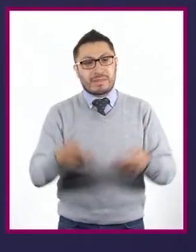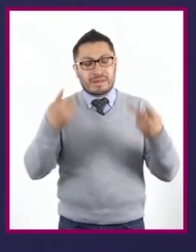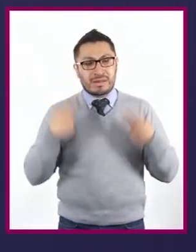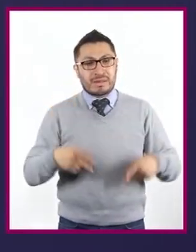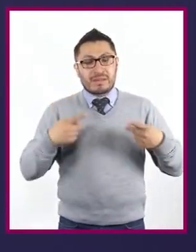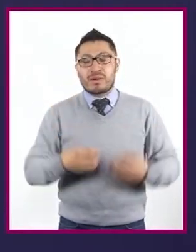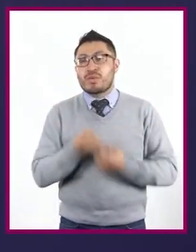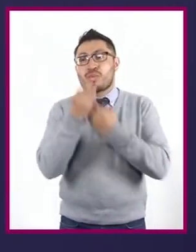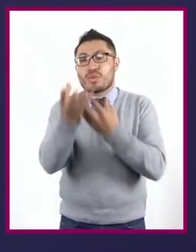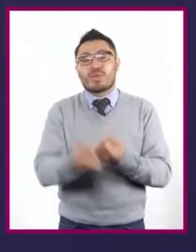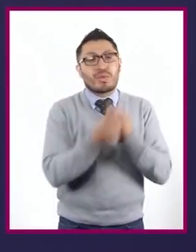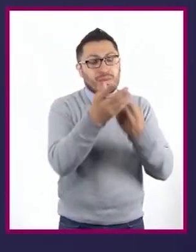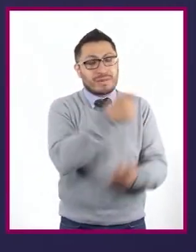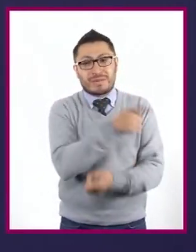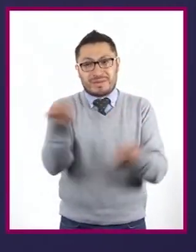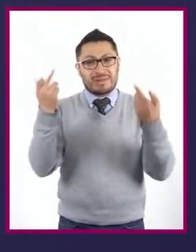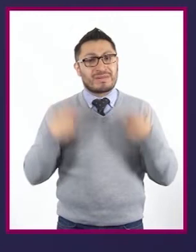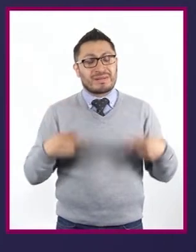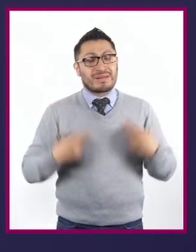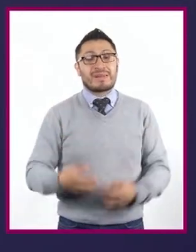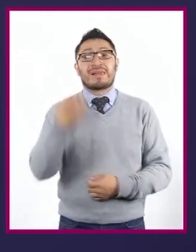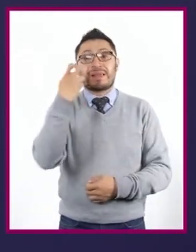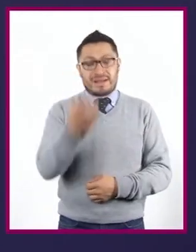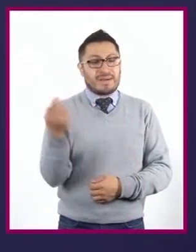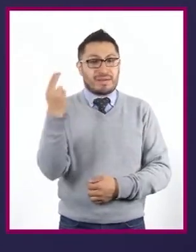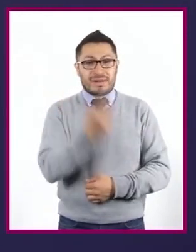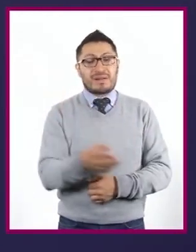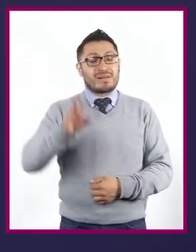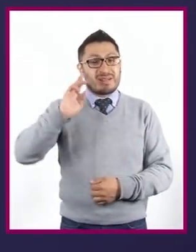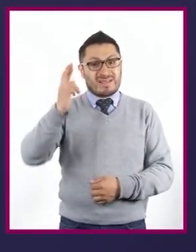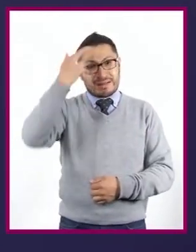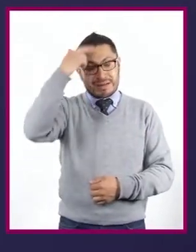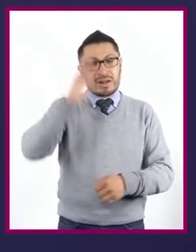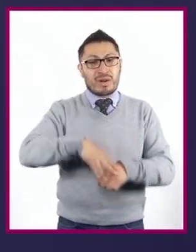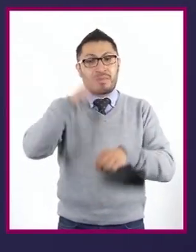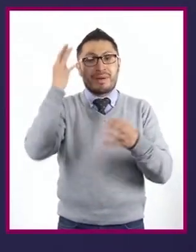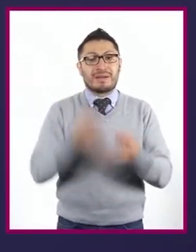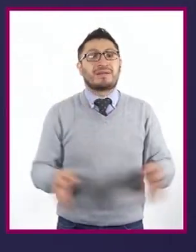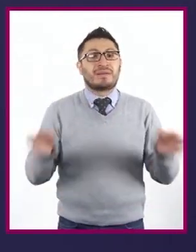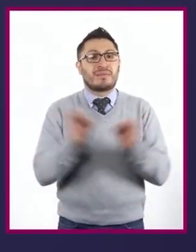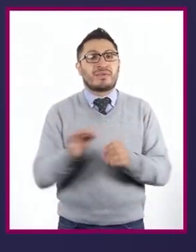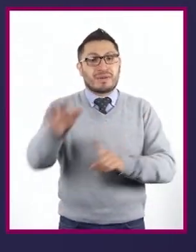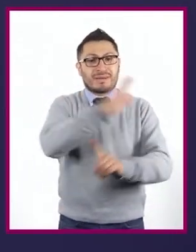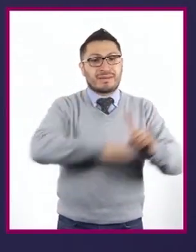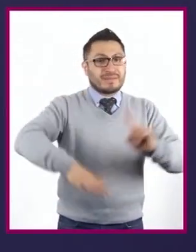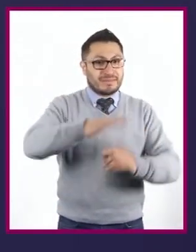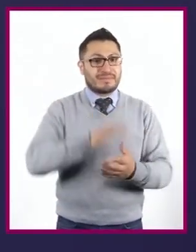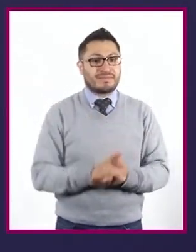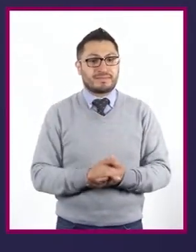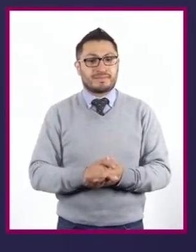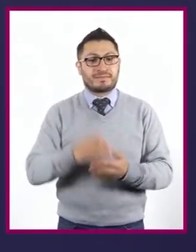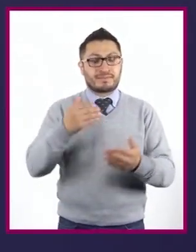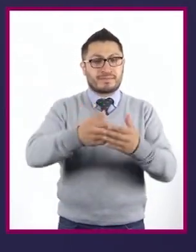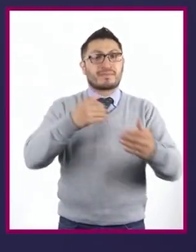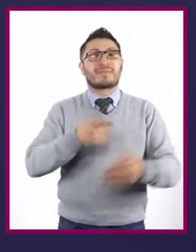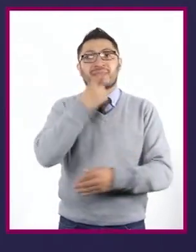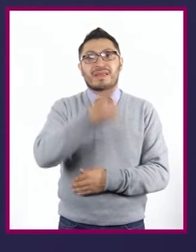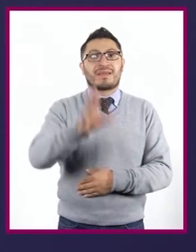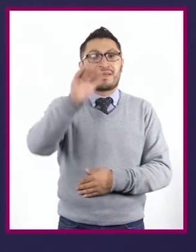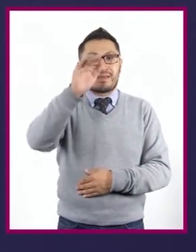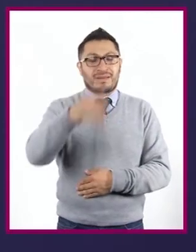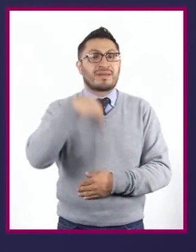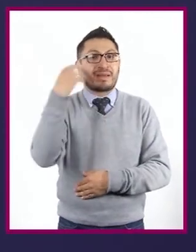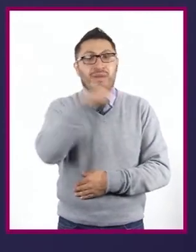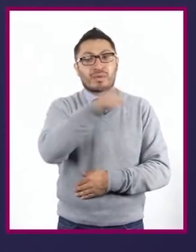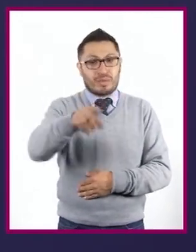los demás y para ello es necesario considerar la importancia del contexto. Antes de despedirme, quiero